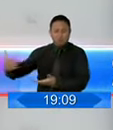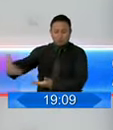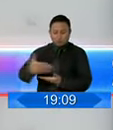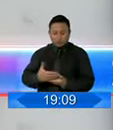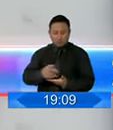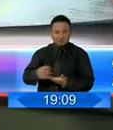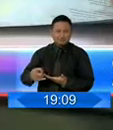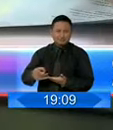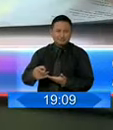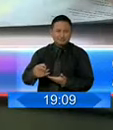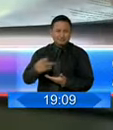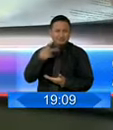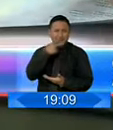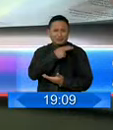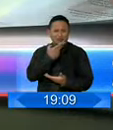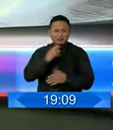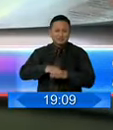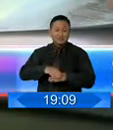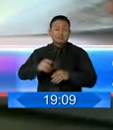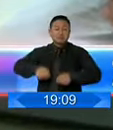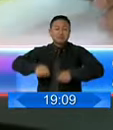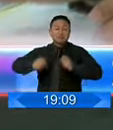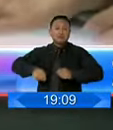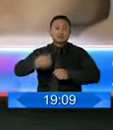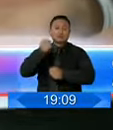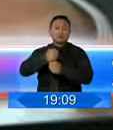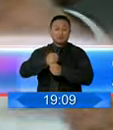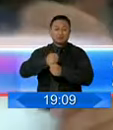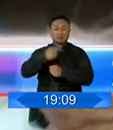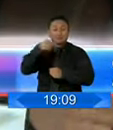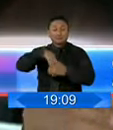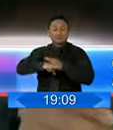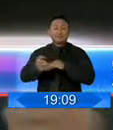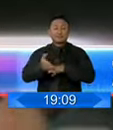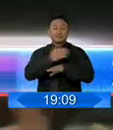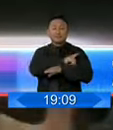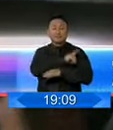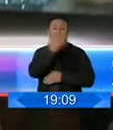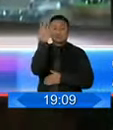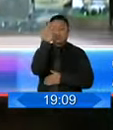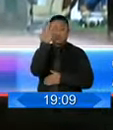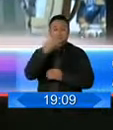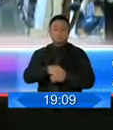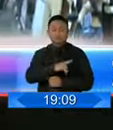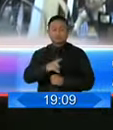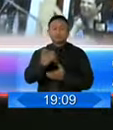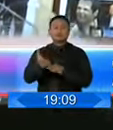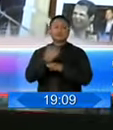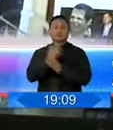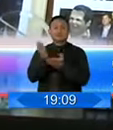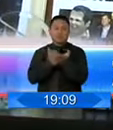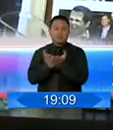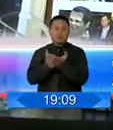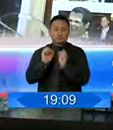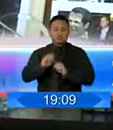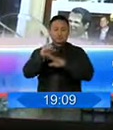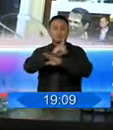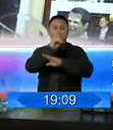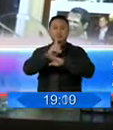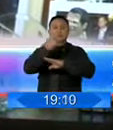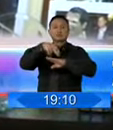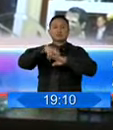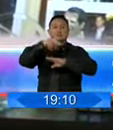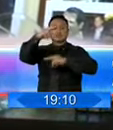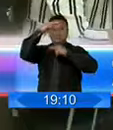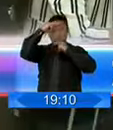tendrían validez, ya que su contrato laboral en un medio de comunicación donde prestó sus servicios anteriormente como director nacional